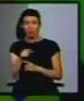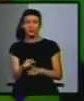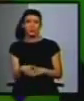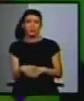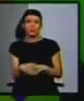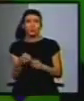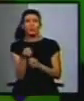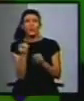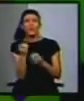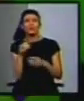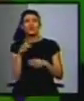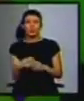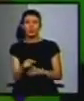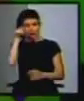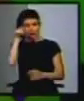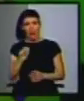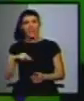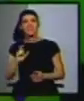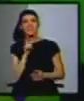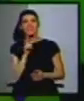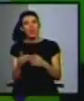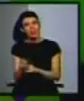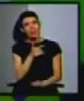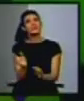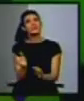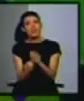arequeños que hacen este viaje a menudo y...